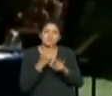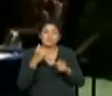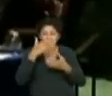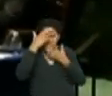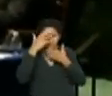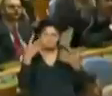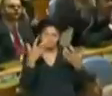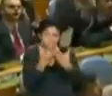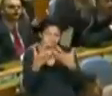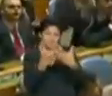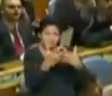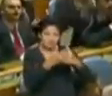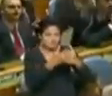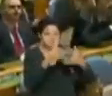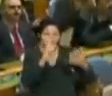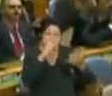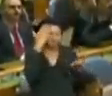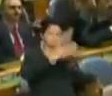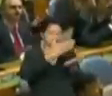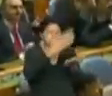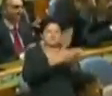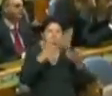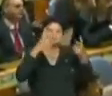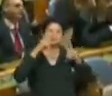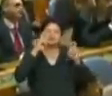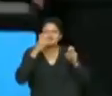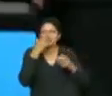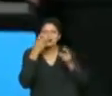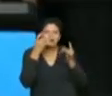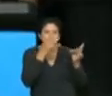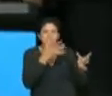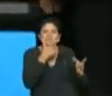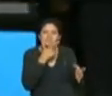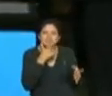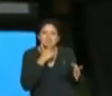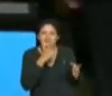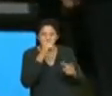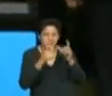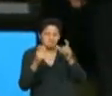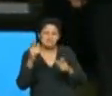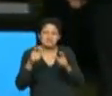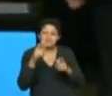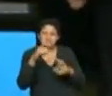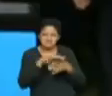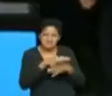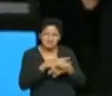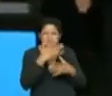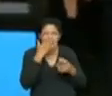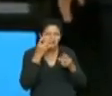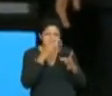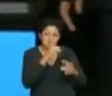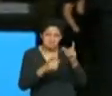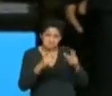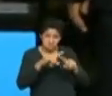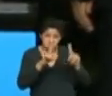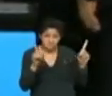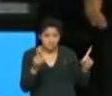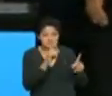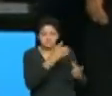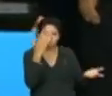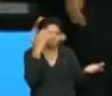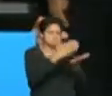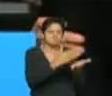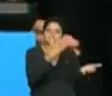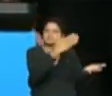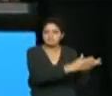lado, y la expresión de xenofobia, por otro, sostuvo. Los riesgos para la comunidad internacional y para nuestra seguridad